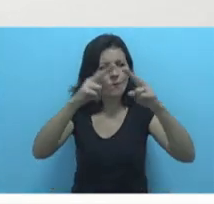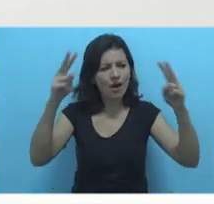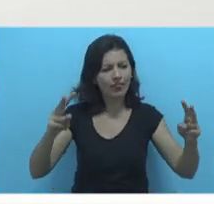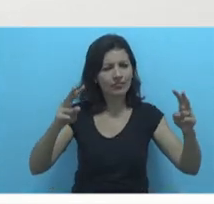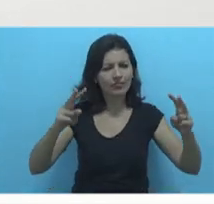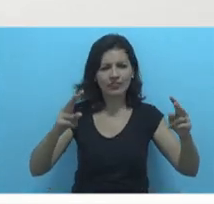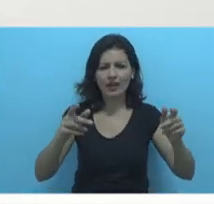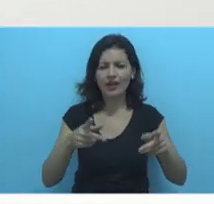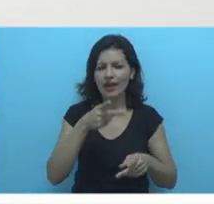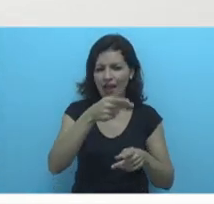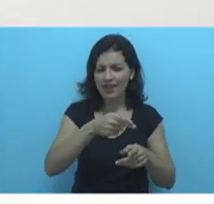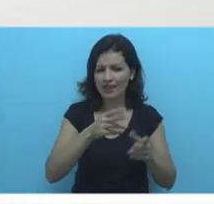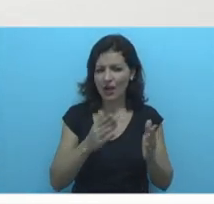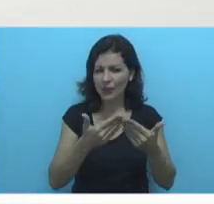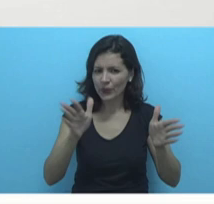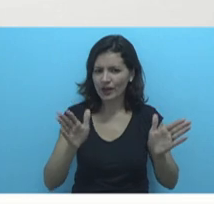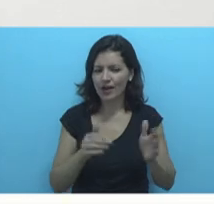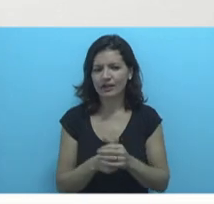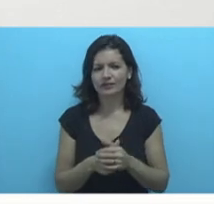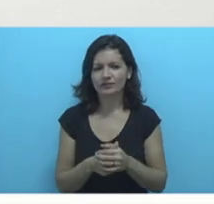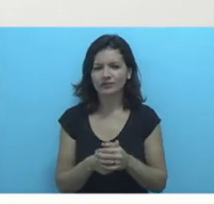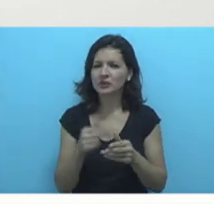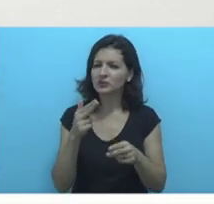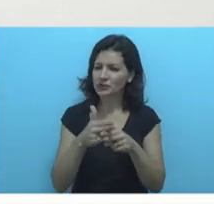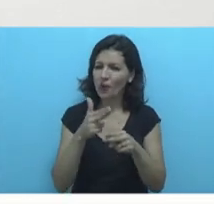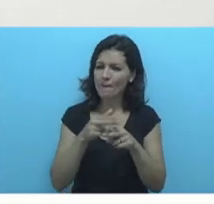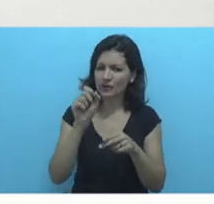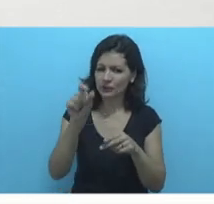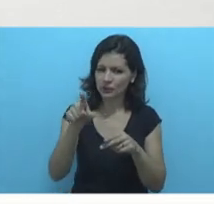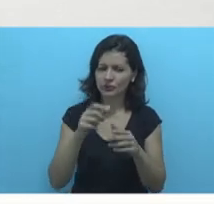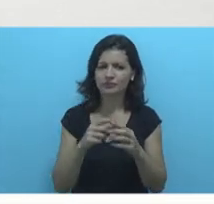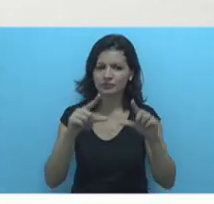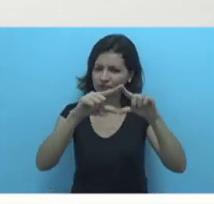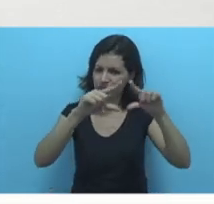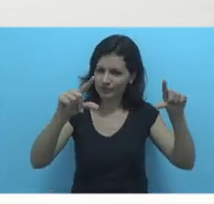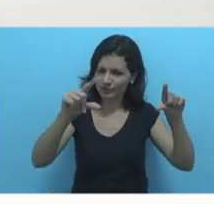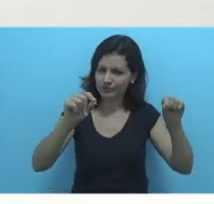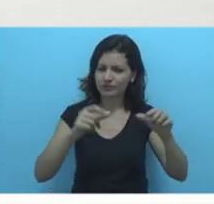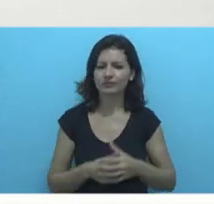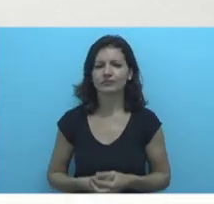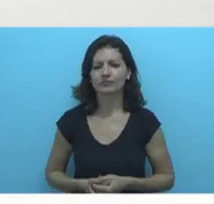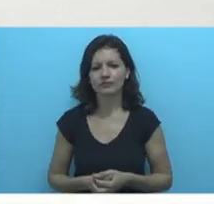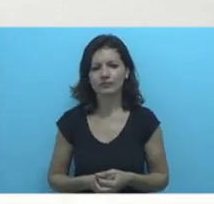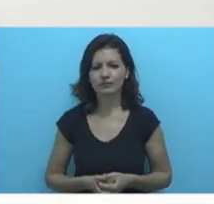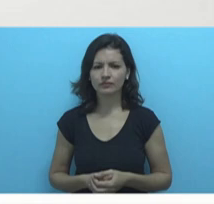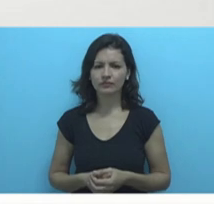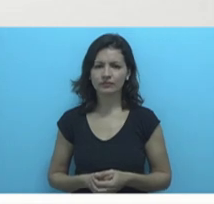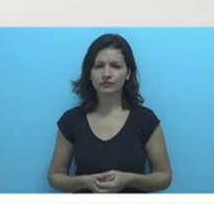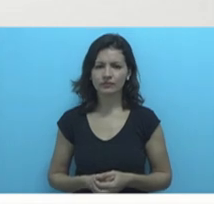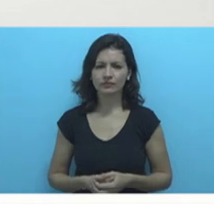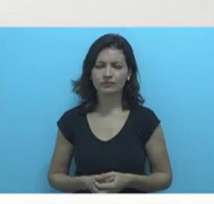que va a tener en su homenaje y en agradecimiento de toda la comunidad su nombre, y volvió a